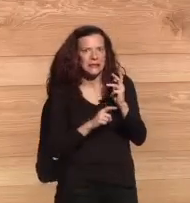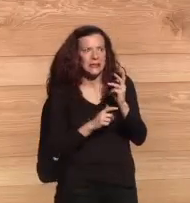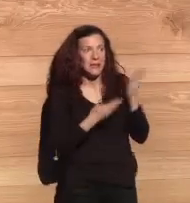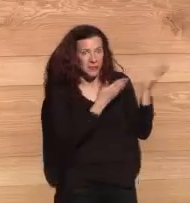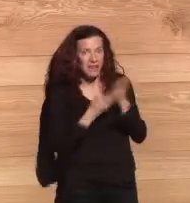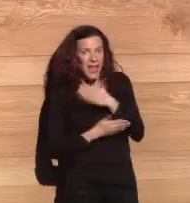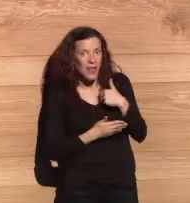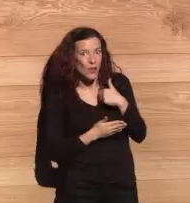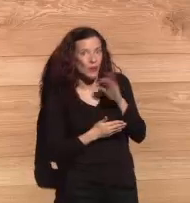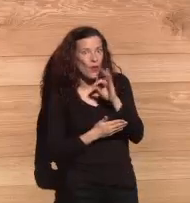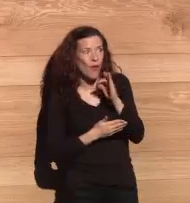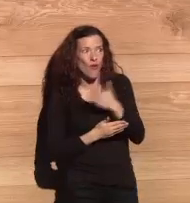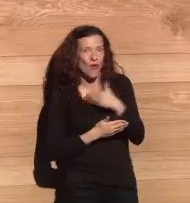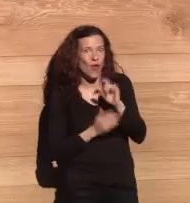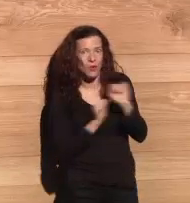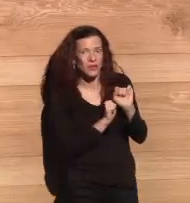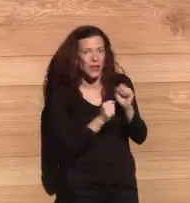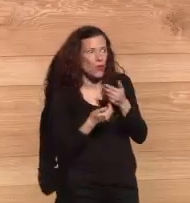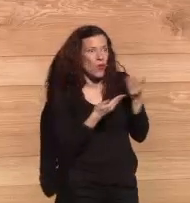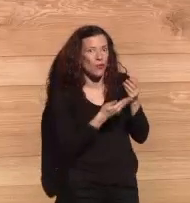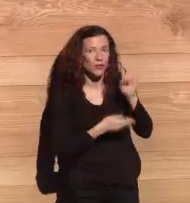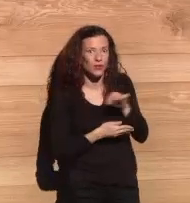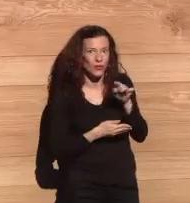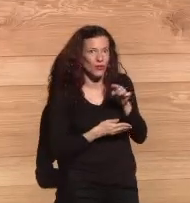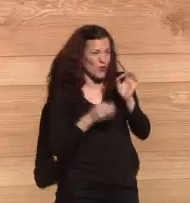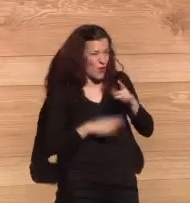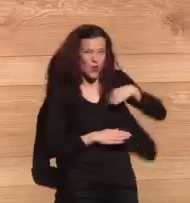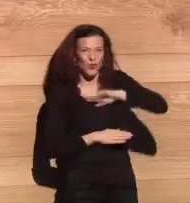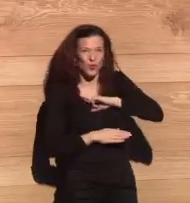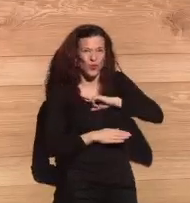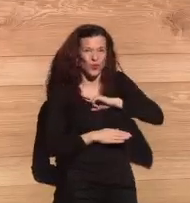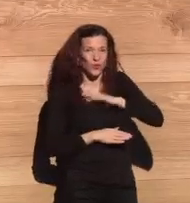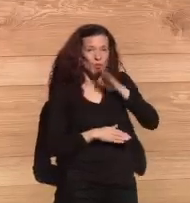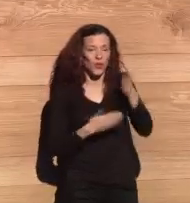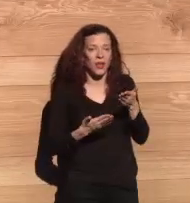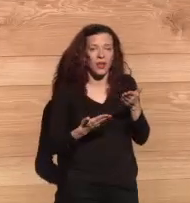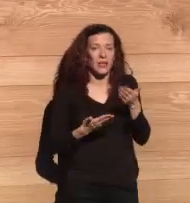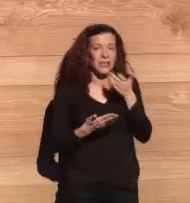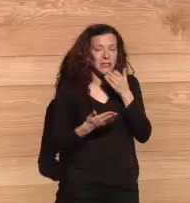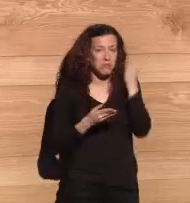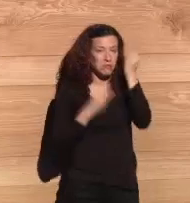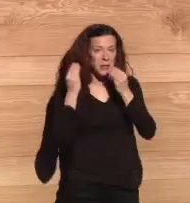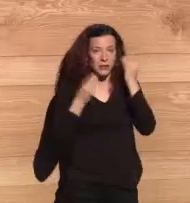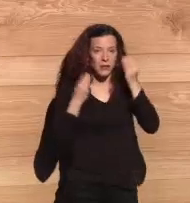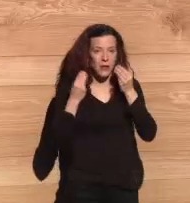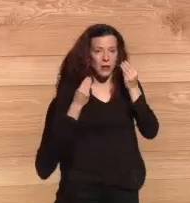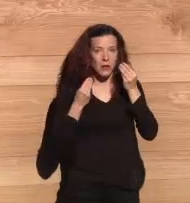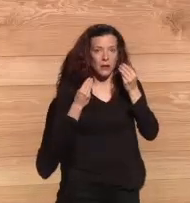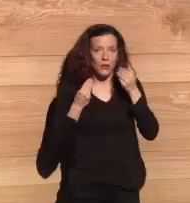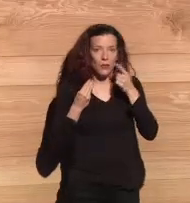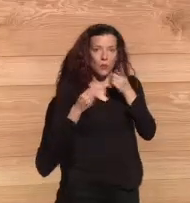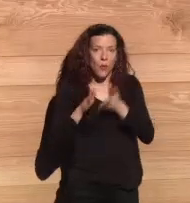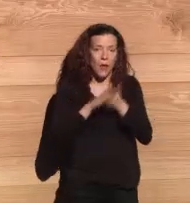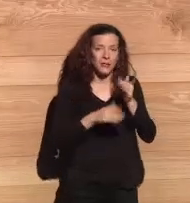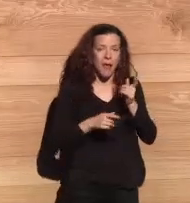los queremos, ¿no? Los ayudamos, son como nosotros. Porque si uno piensa, pues, si uno va a México y